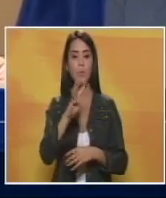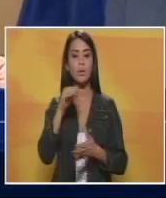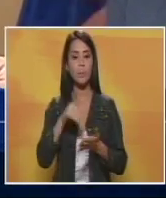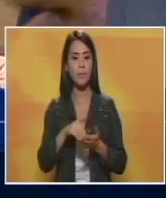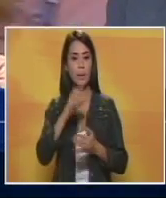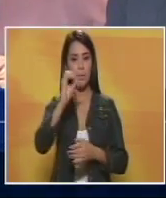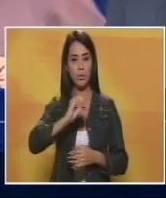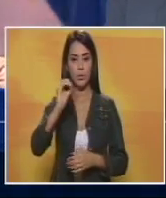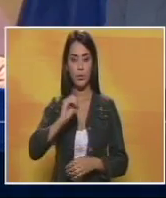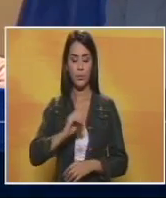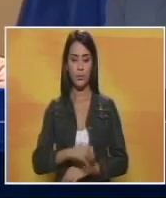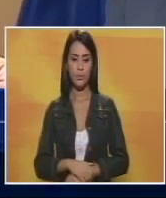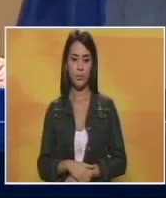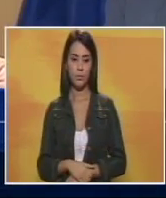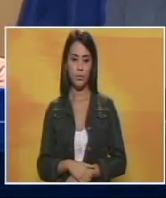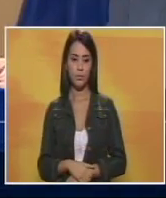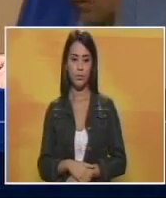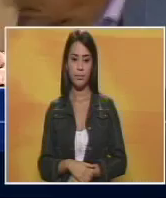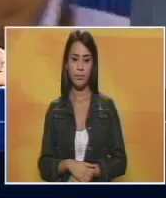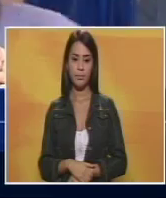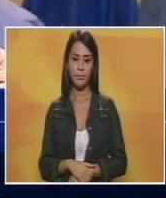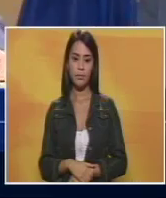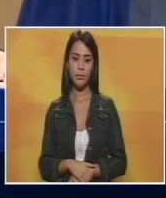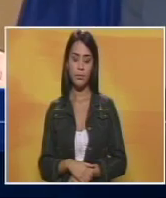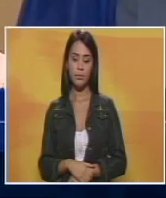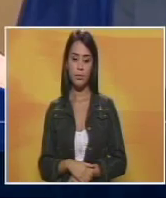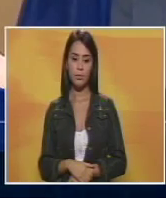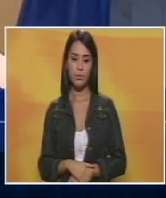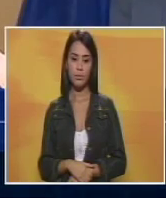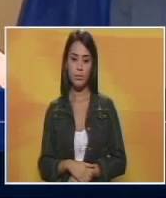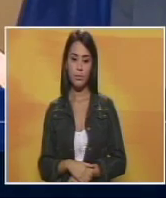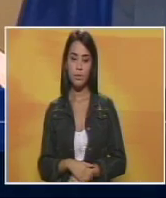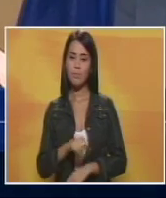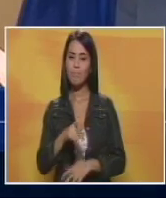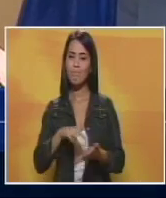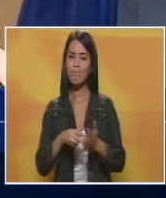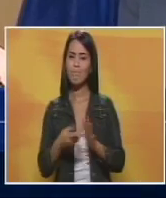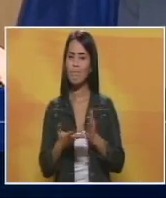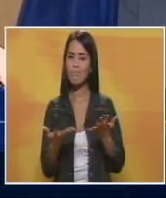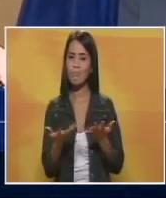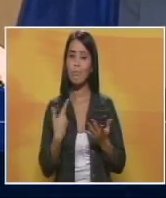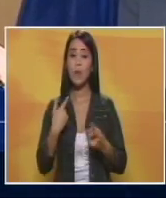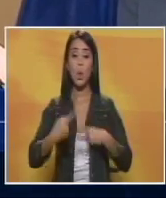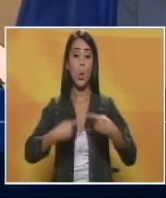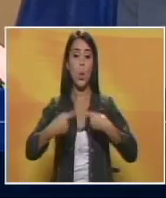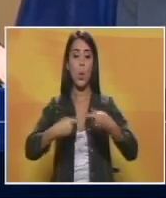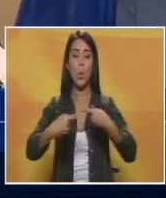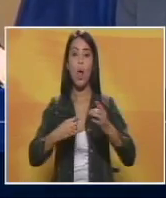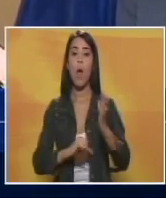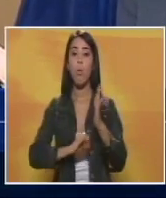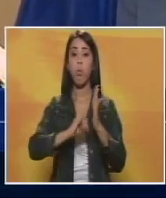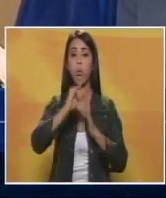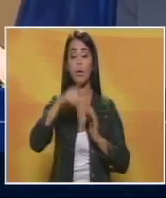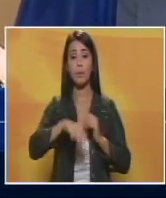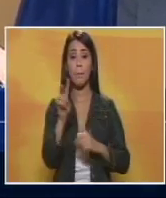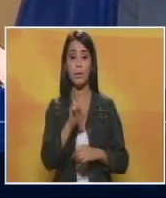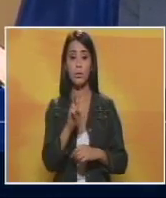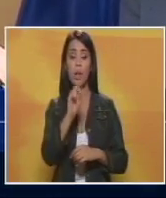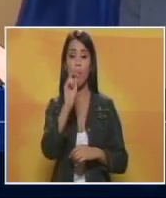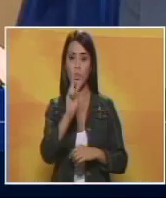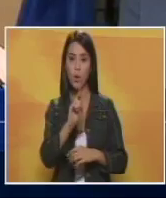24.000%. Esto se traduce en que diariamente la inflación que estamos viviendo en Venezuela es